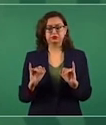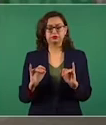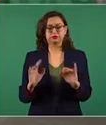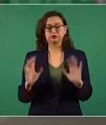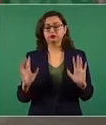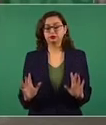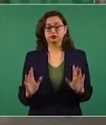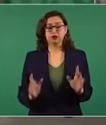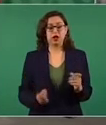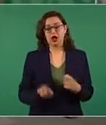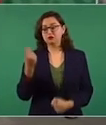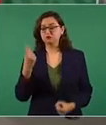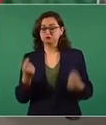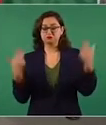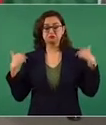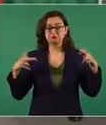dar clases